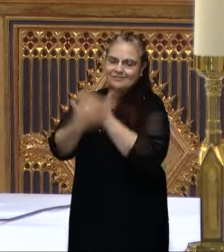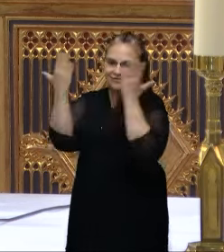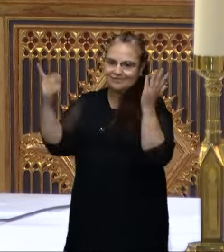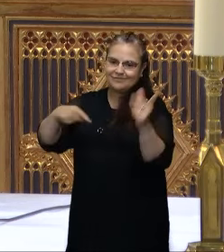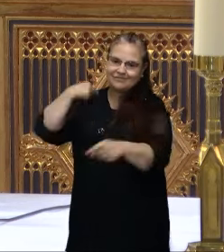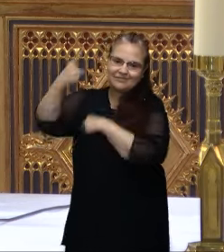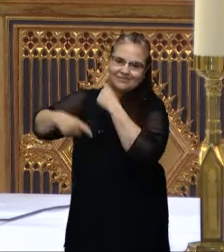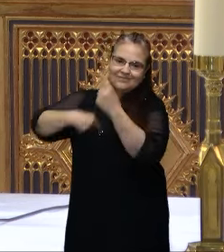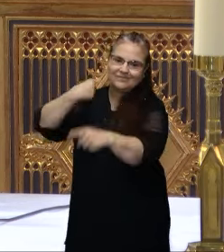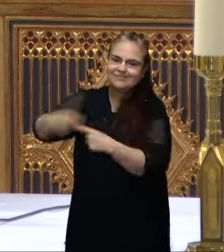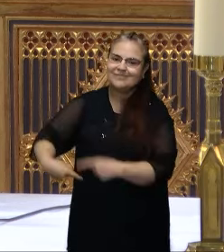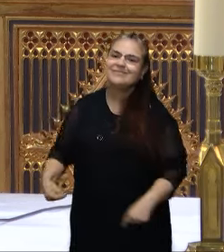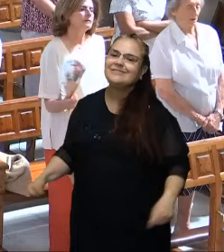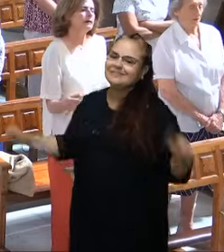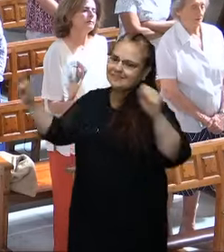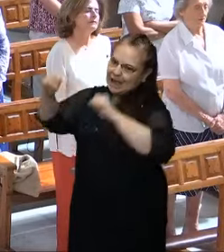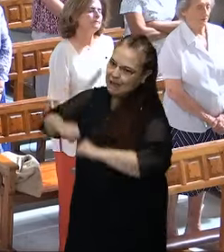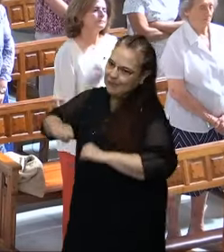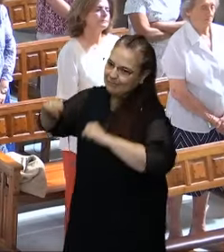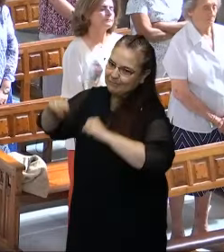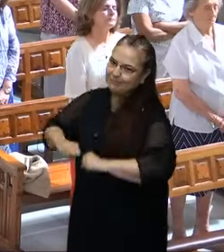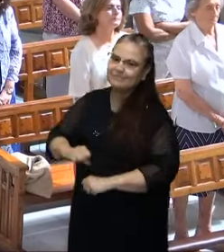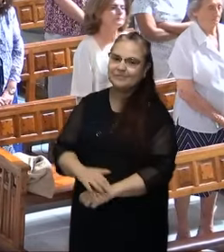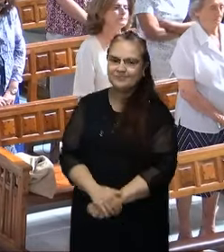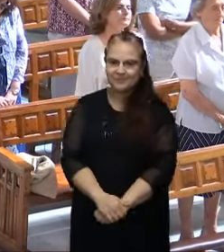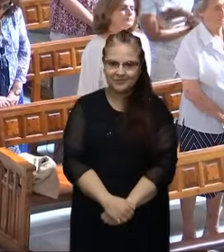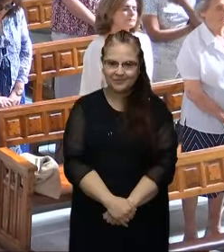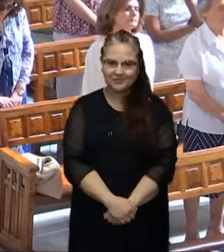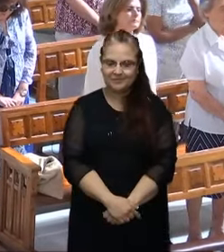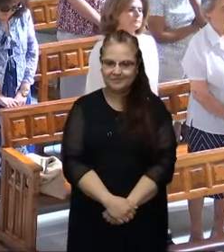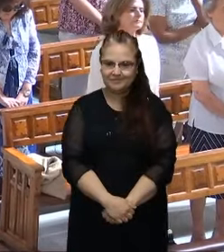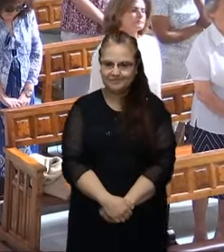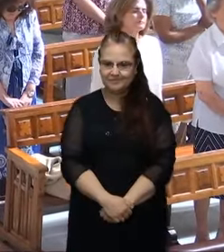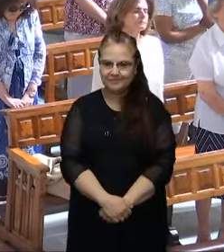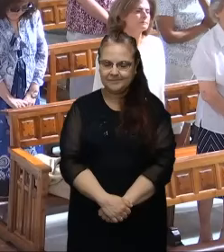toda gloria por los siglos de los siglos.